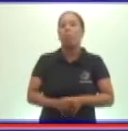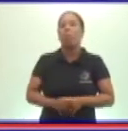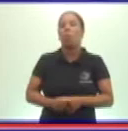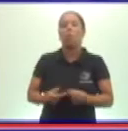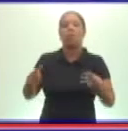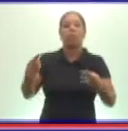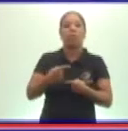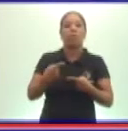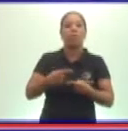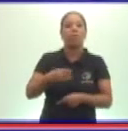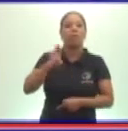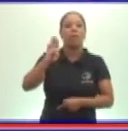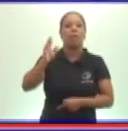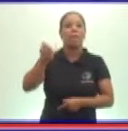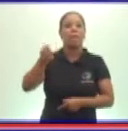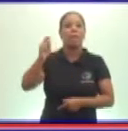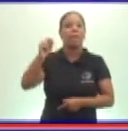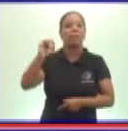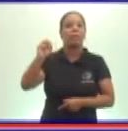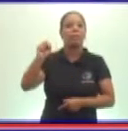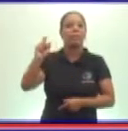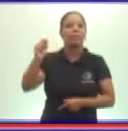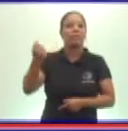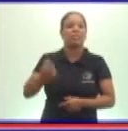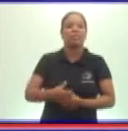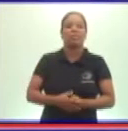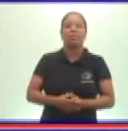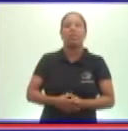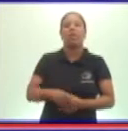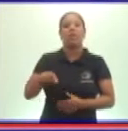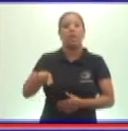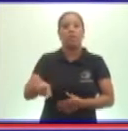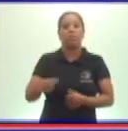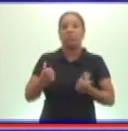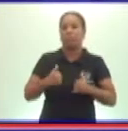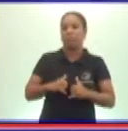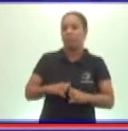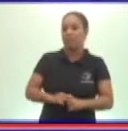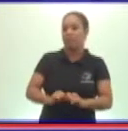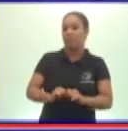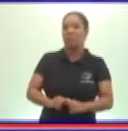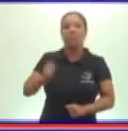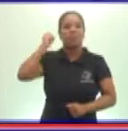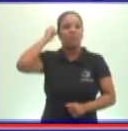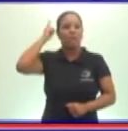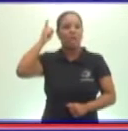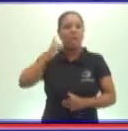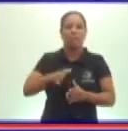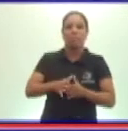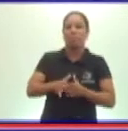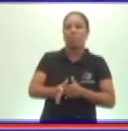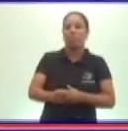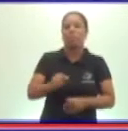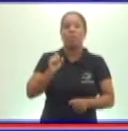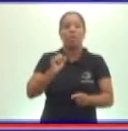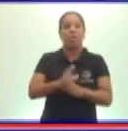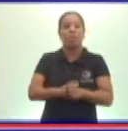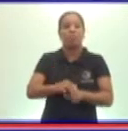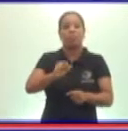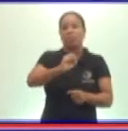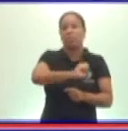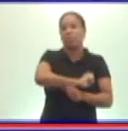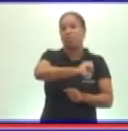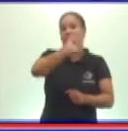va reflejando ideales y comportamientos. Y evidentemente, una vez que triunfa la revolución, es fundador de las